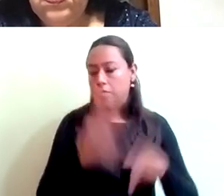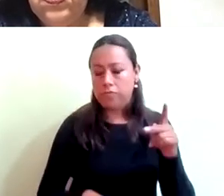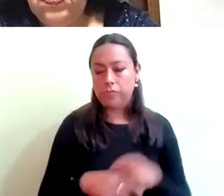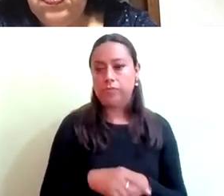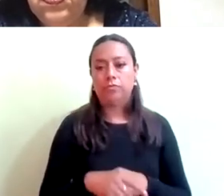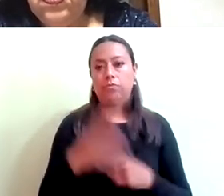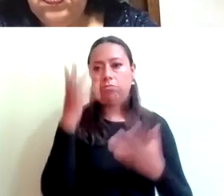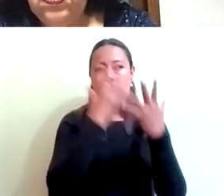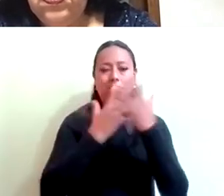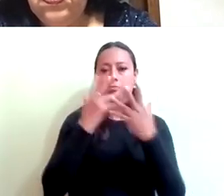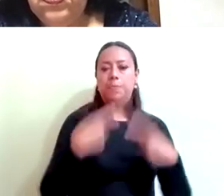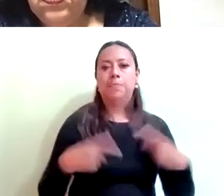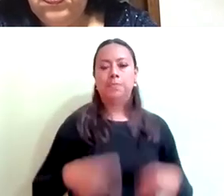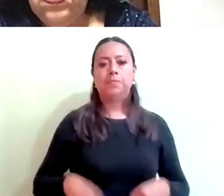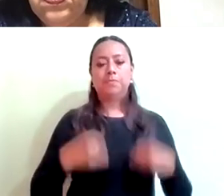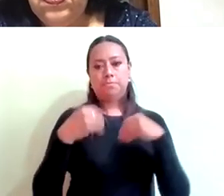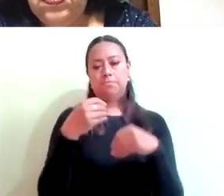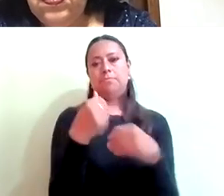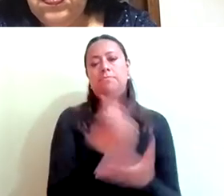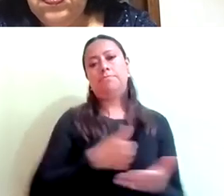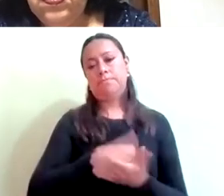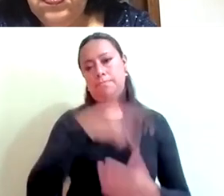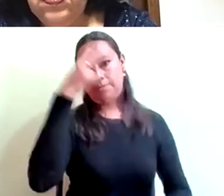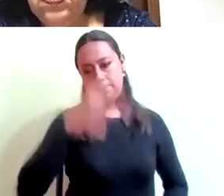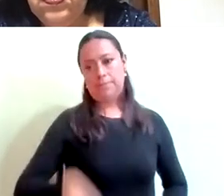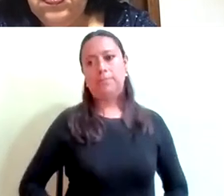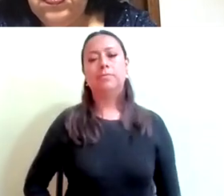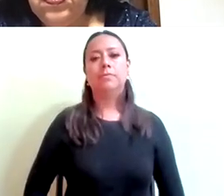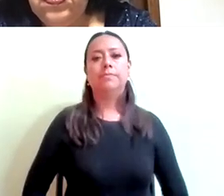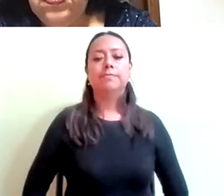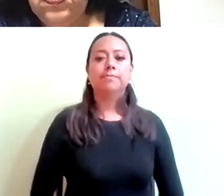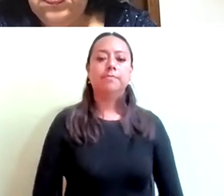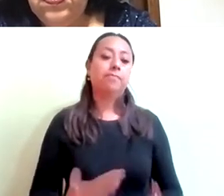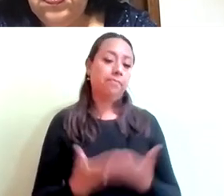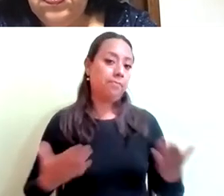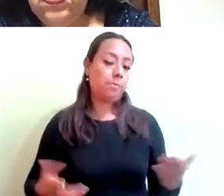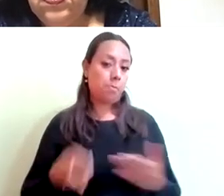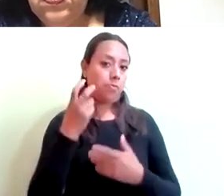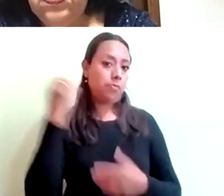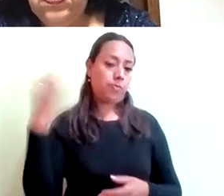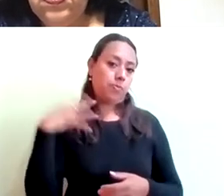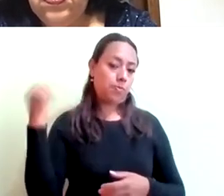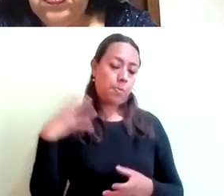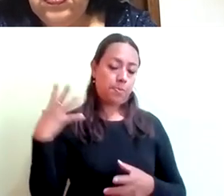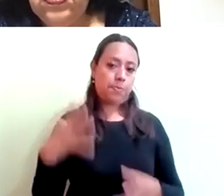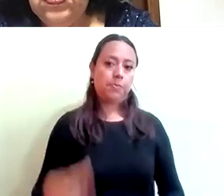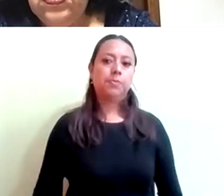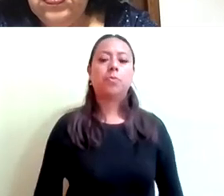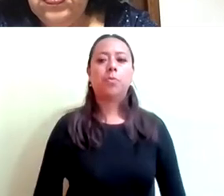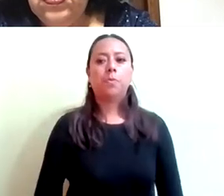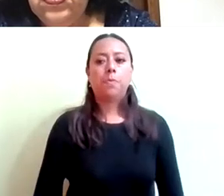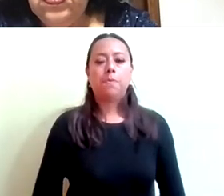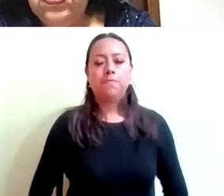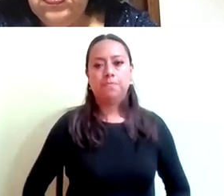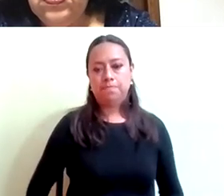México. Por fortuna, este Congreso, con la transparencia en su trabajo, da de la iniciativa que